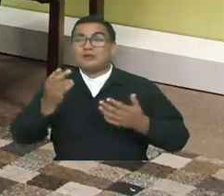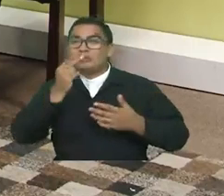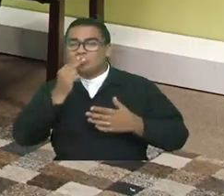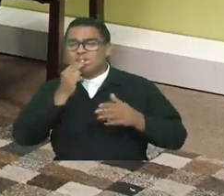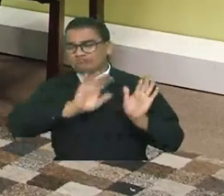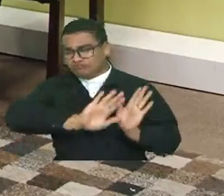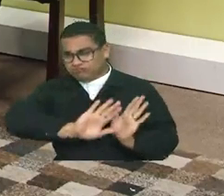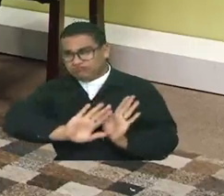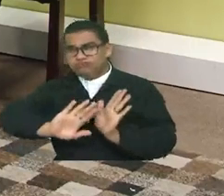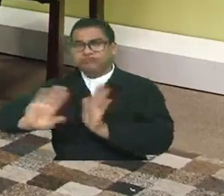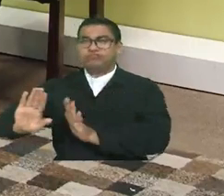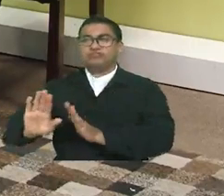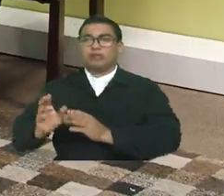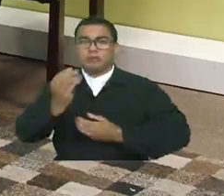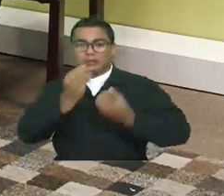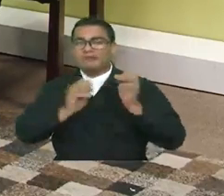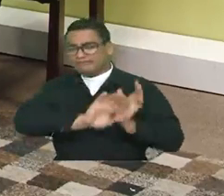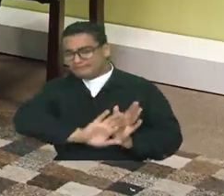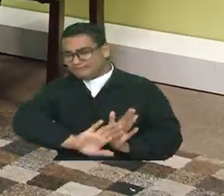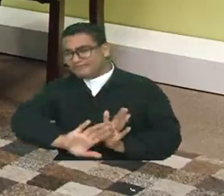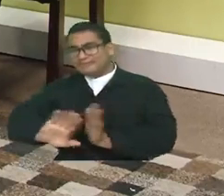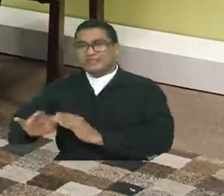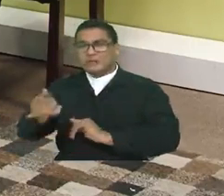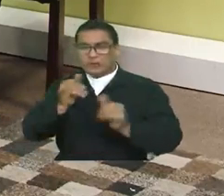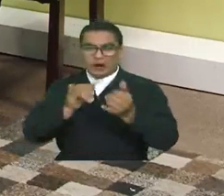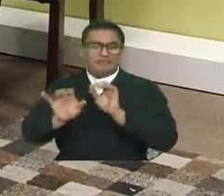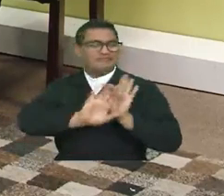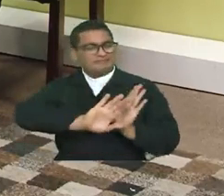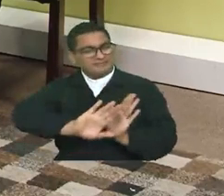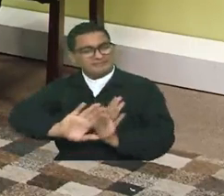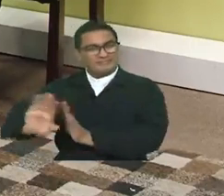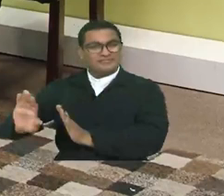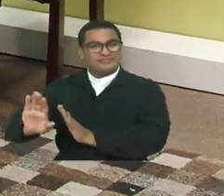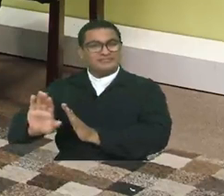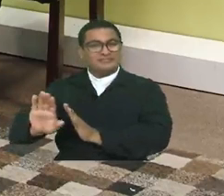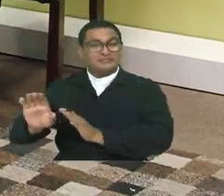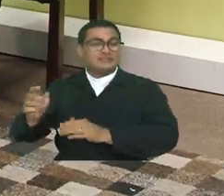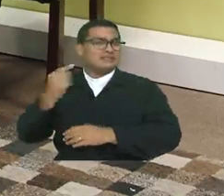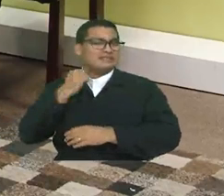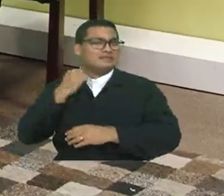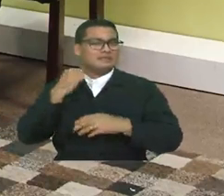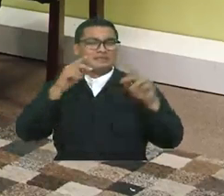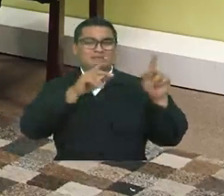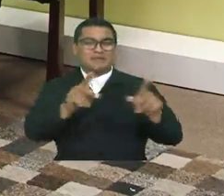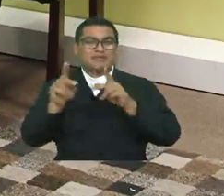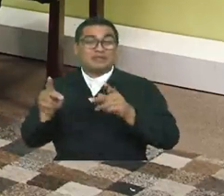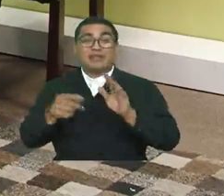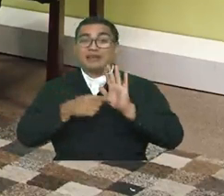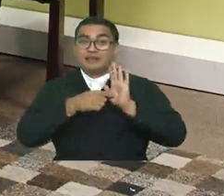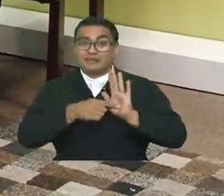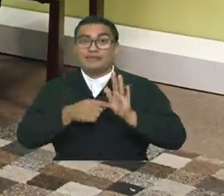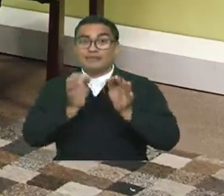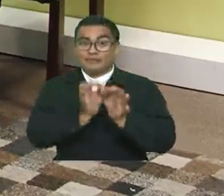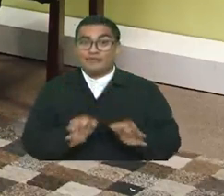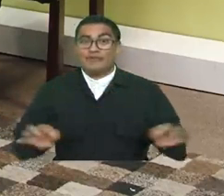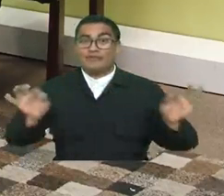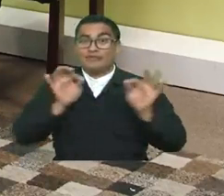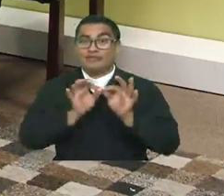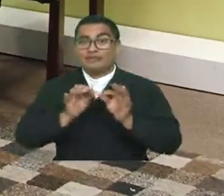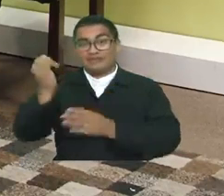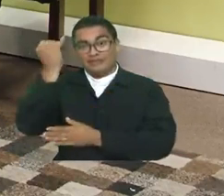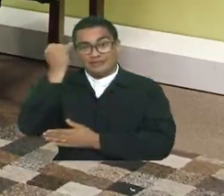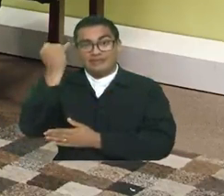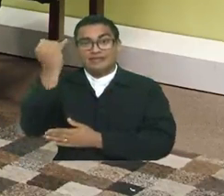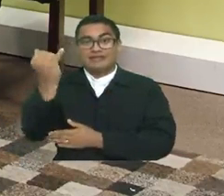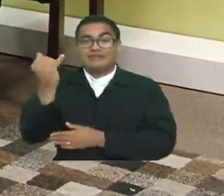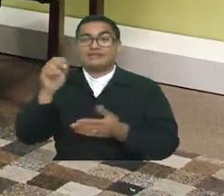fumar. Los que beben, este año vamos a dejar de beber. ¿Cuáles serían las metas ideales, aparte de